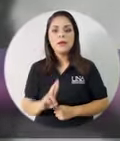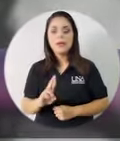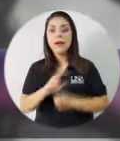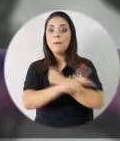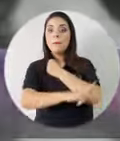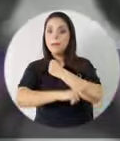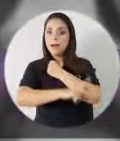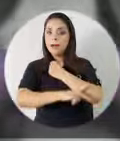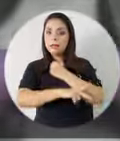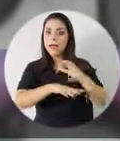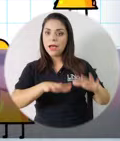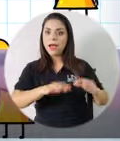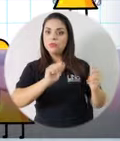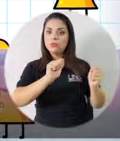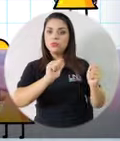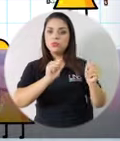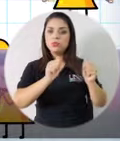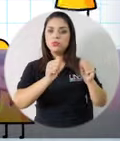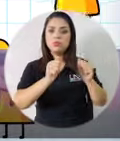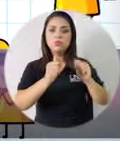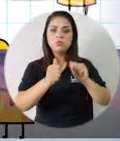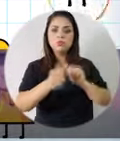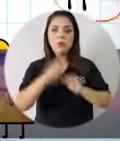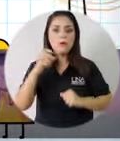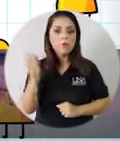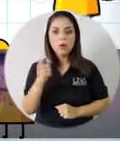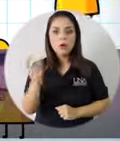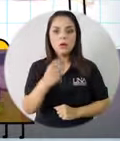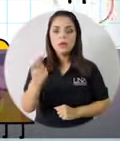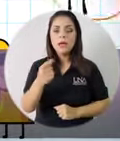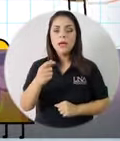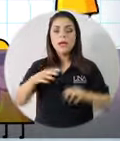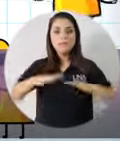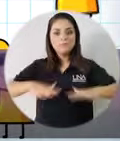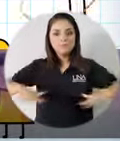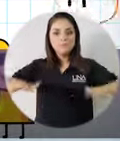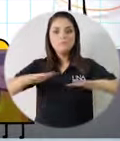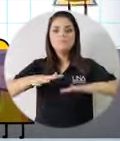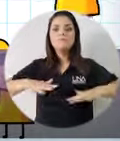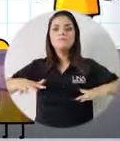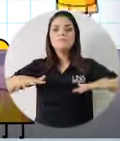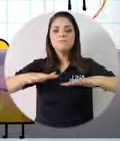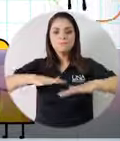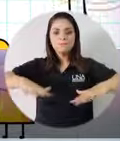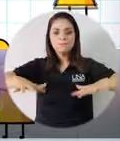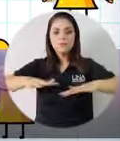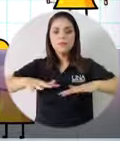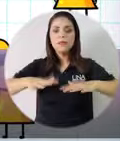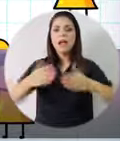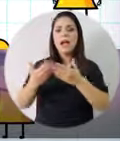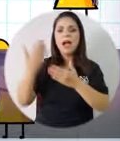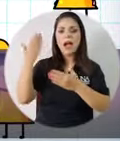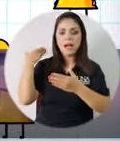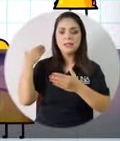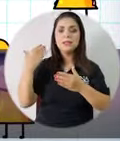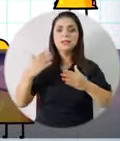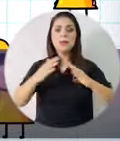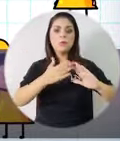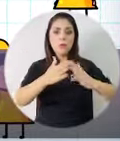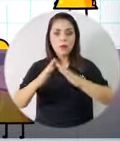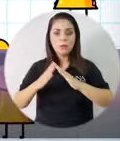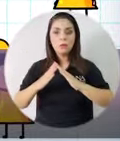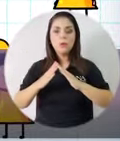cambiando fuerte y aceleradamente su perfil demográfico. Durante el siglo XX fuimos un país